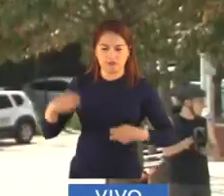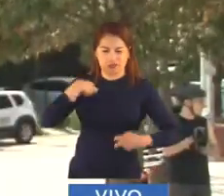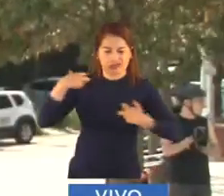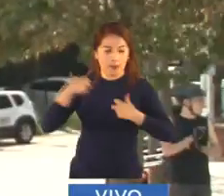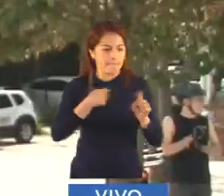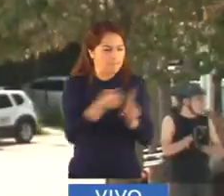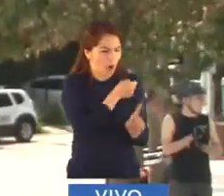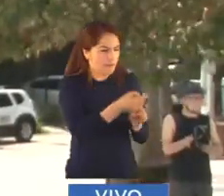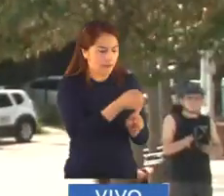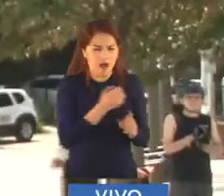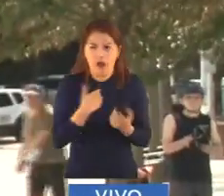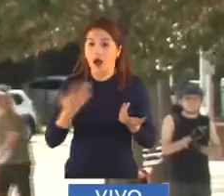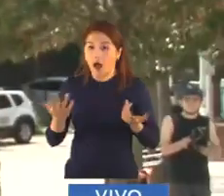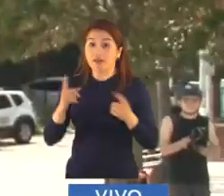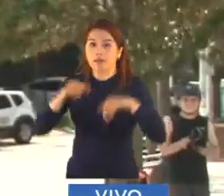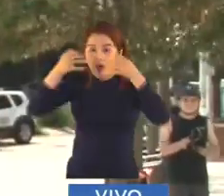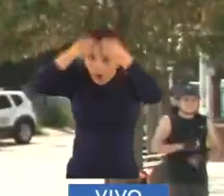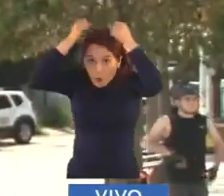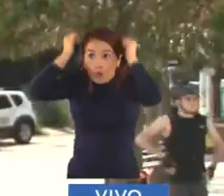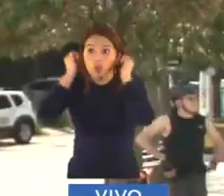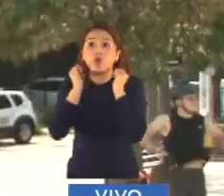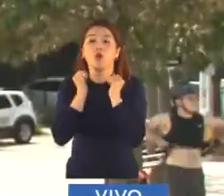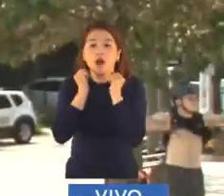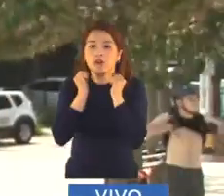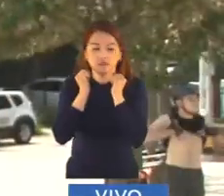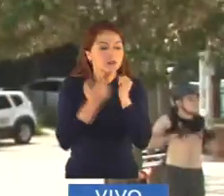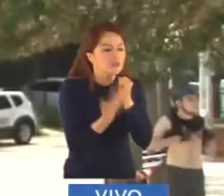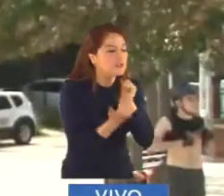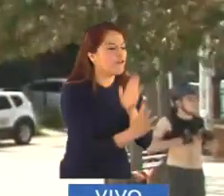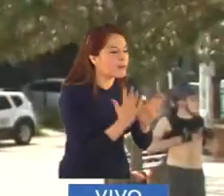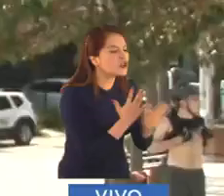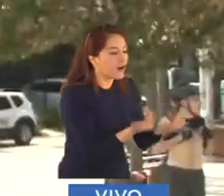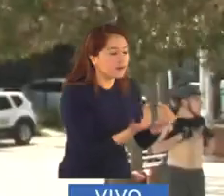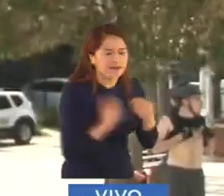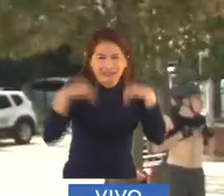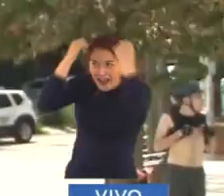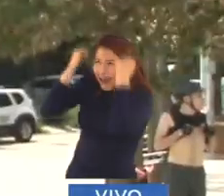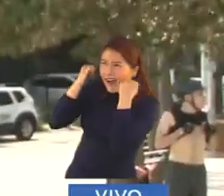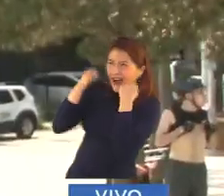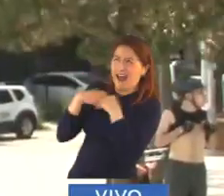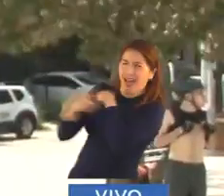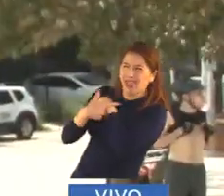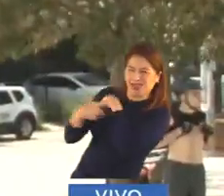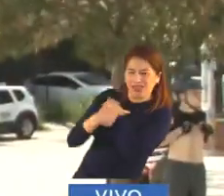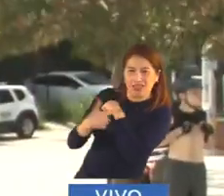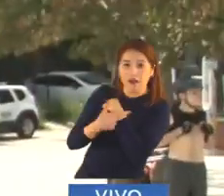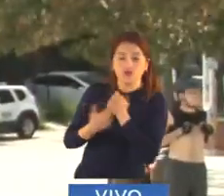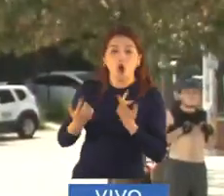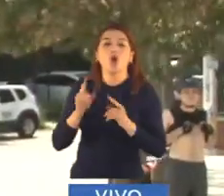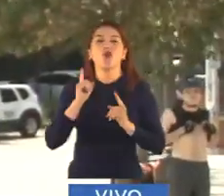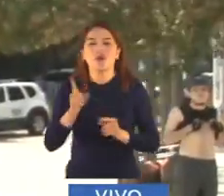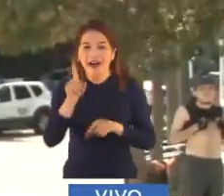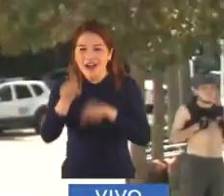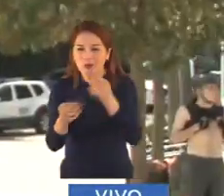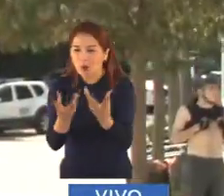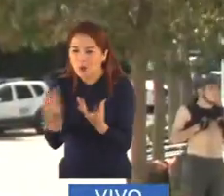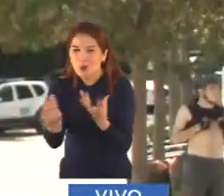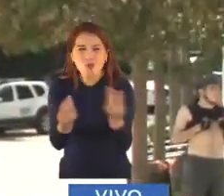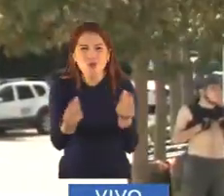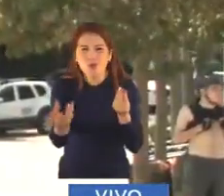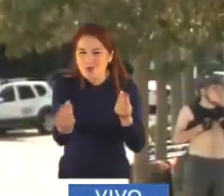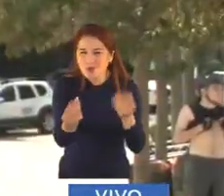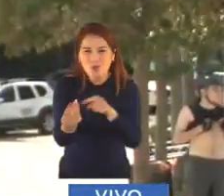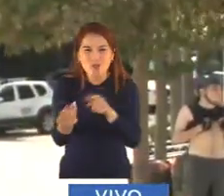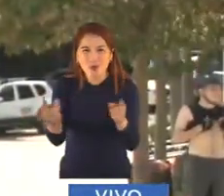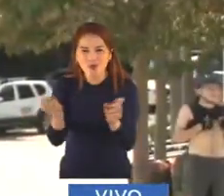maltratando, pero también poniéndoles bolsas en la cabeza para obligarlos a dar información sobre grupos armados que estarían delinquiendo en la